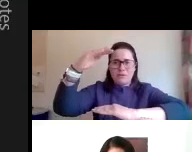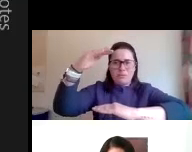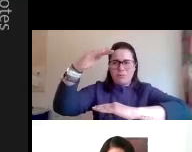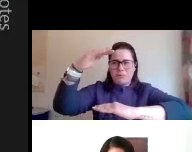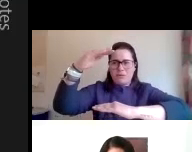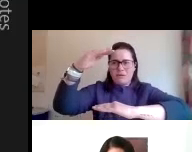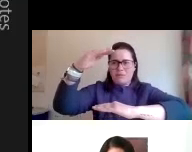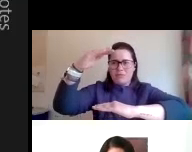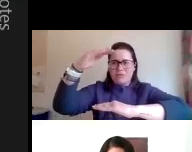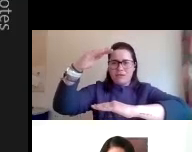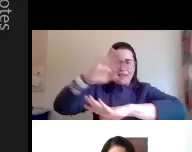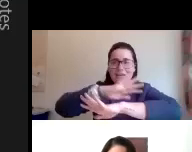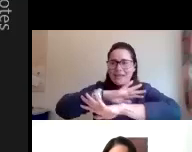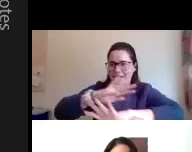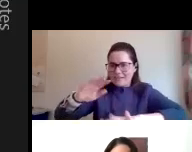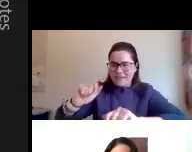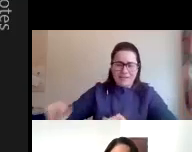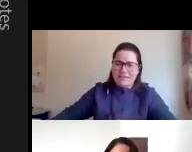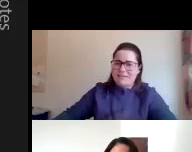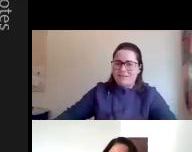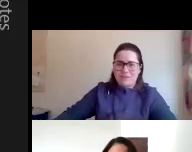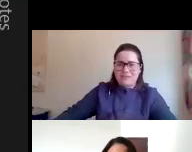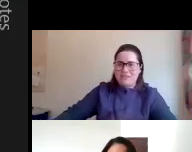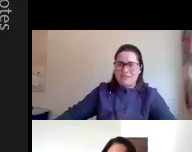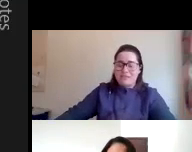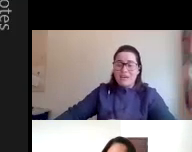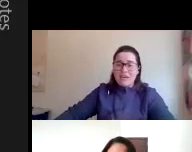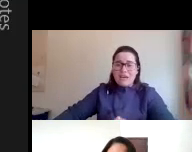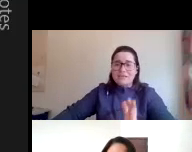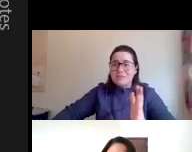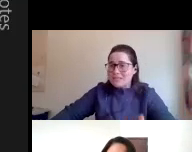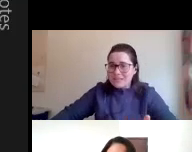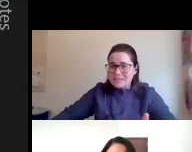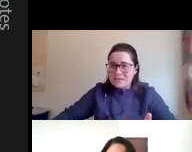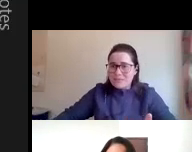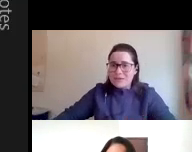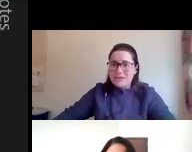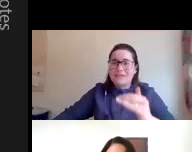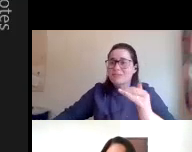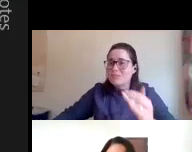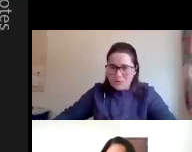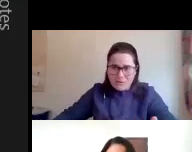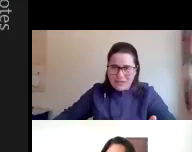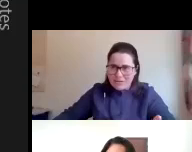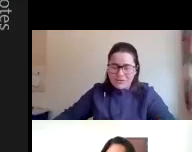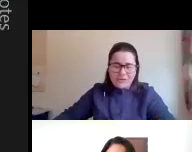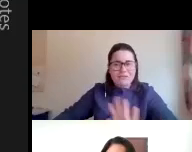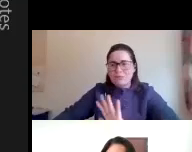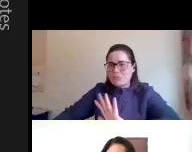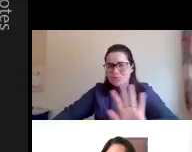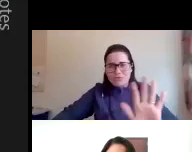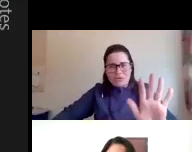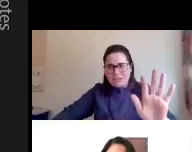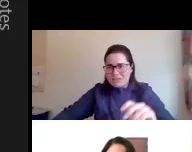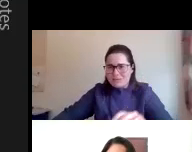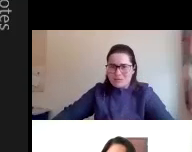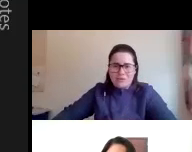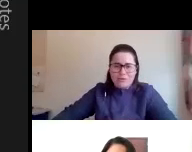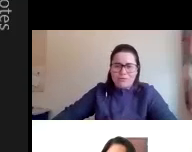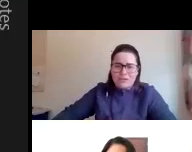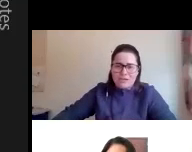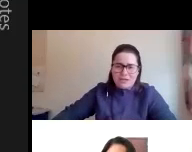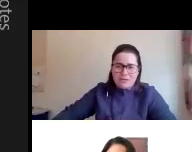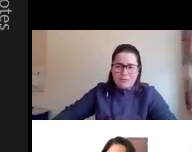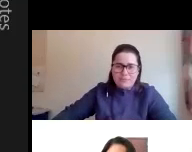mide cuánto pudo ver de profundidad. Y esa es la transparencia Secchi. Es bastante simple, es muy barato y dice un montón de la